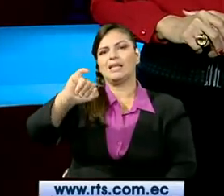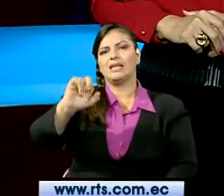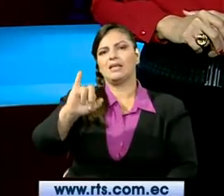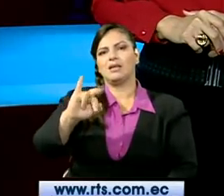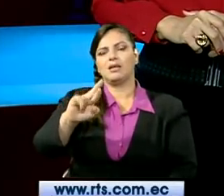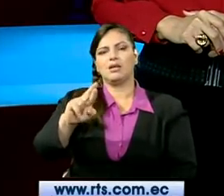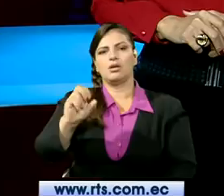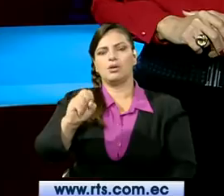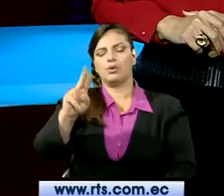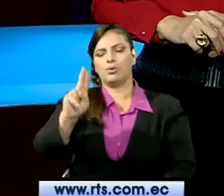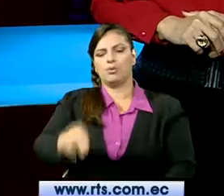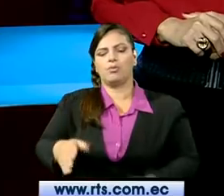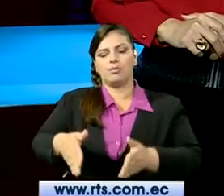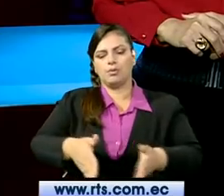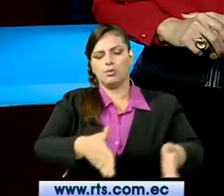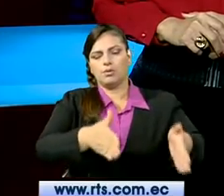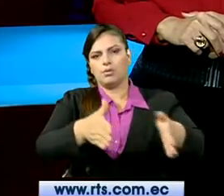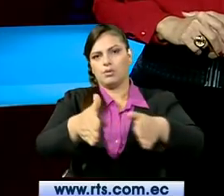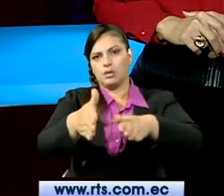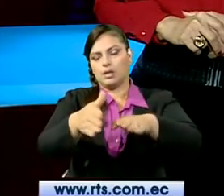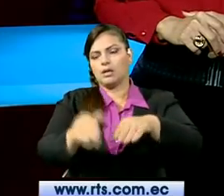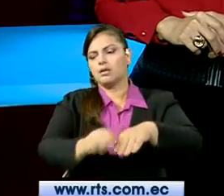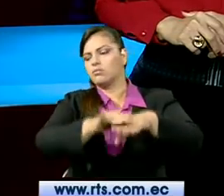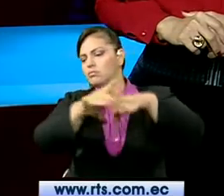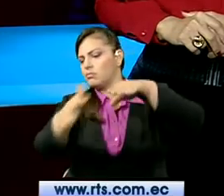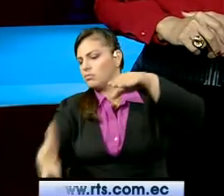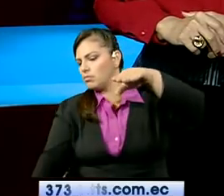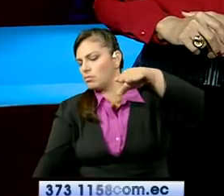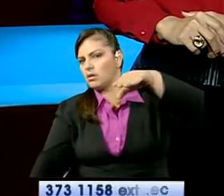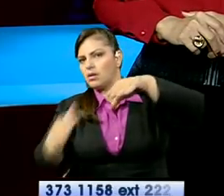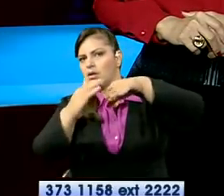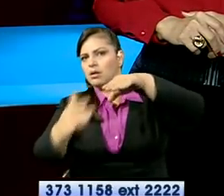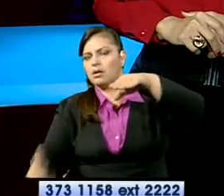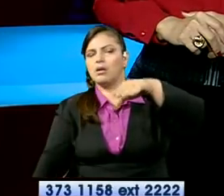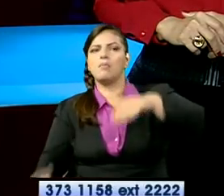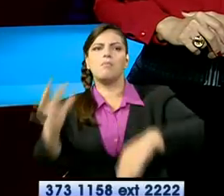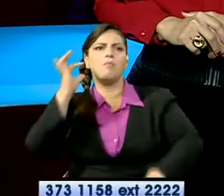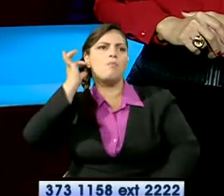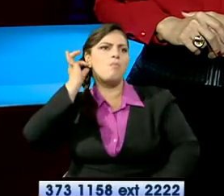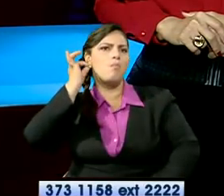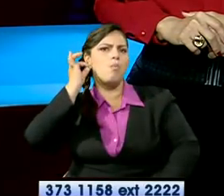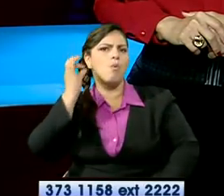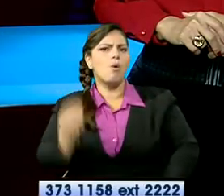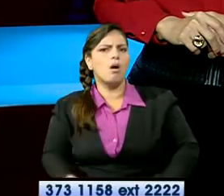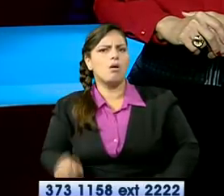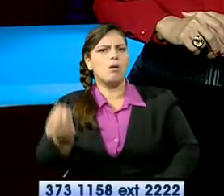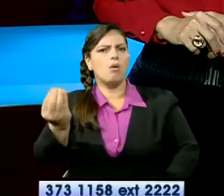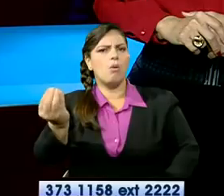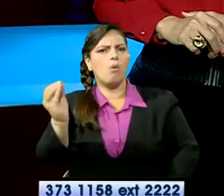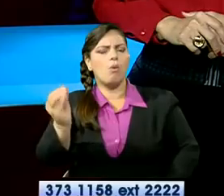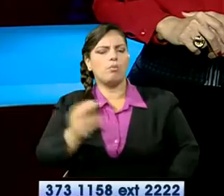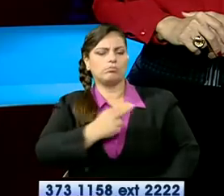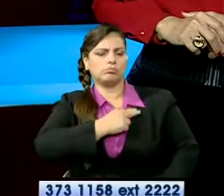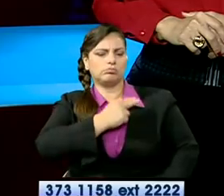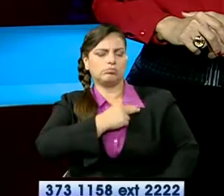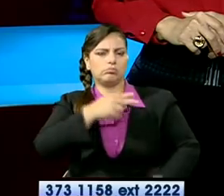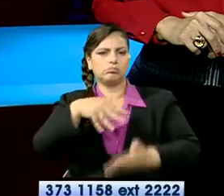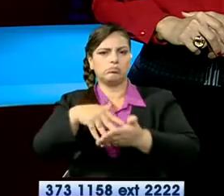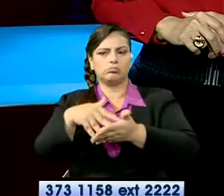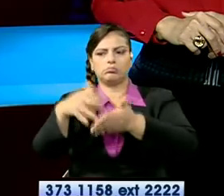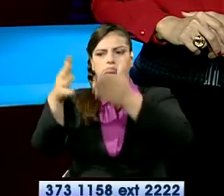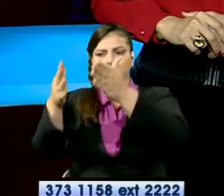se habría tratado de un caso de femicidio. Pues su novio y principal sospechoso fue detenido para investigaciones.